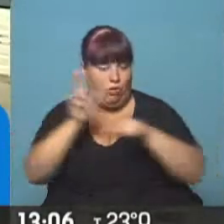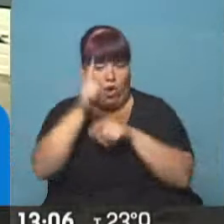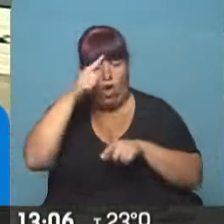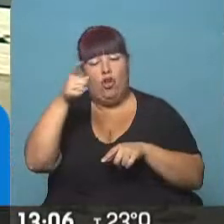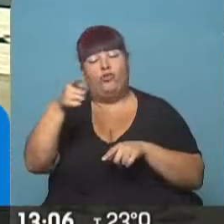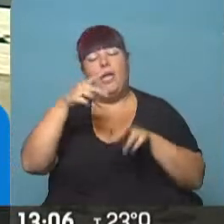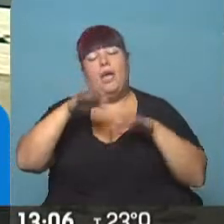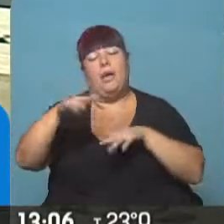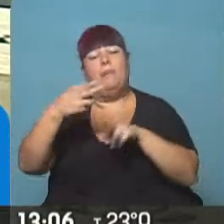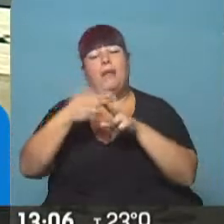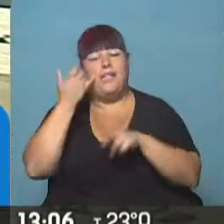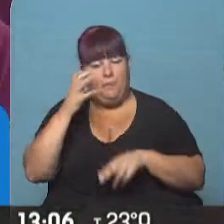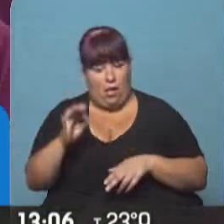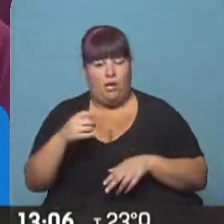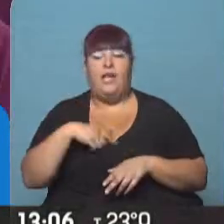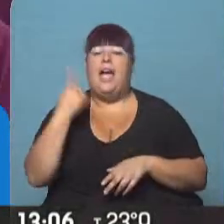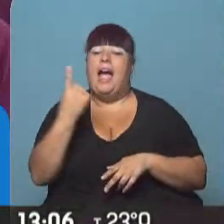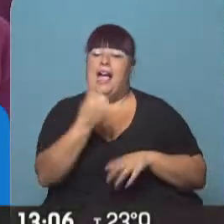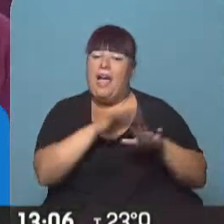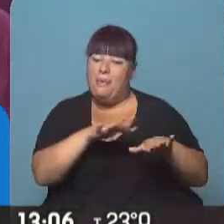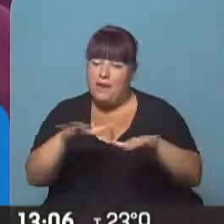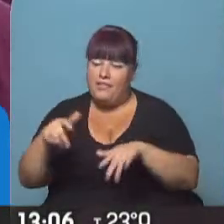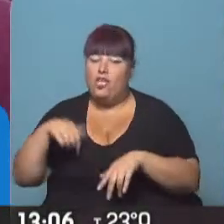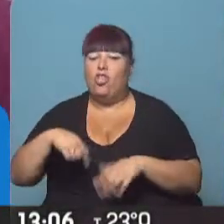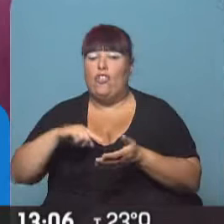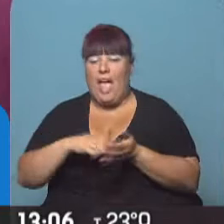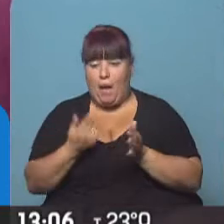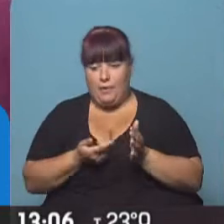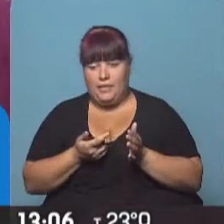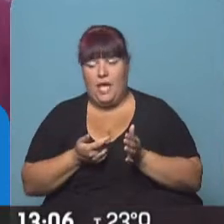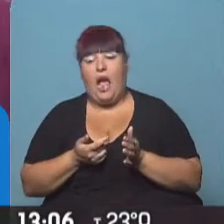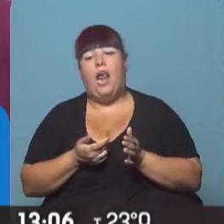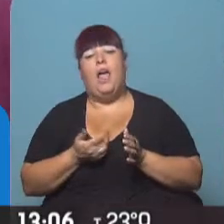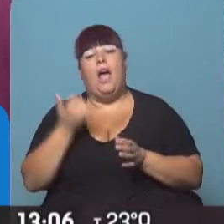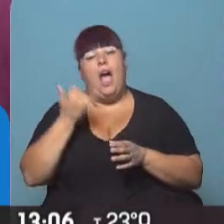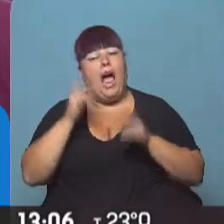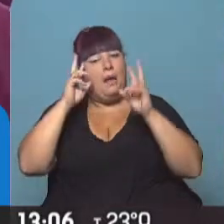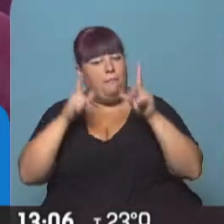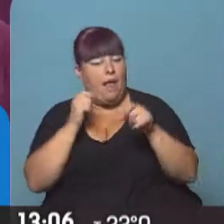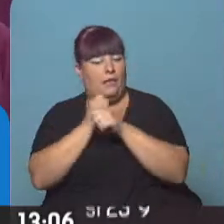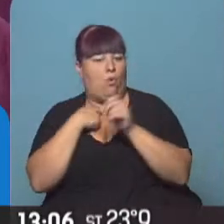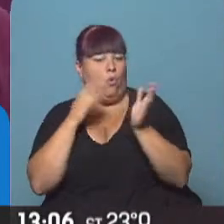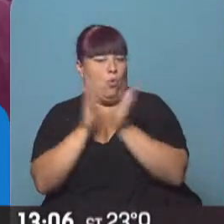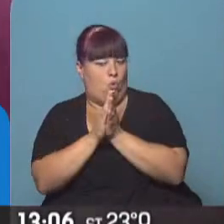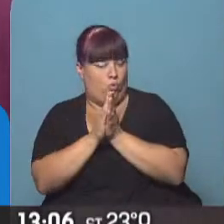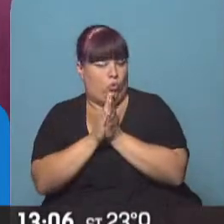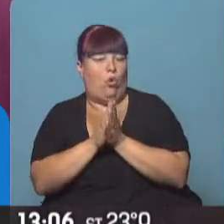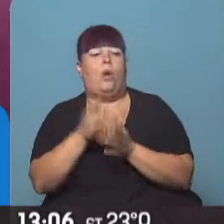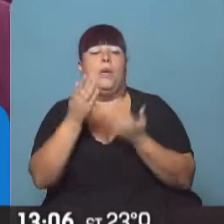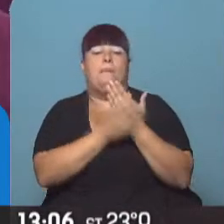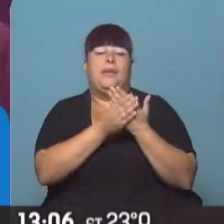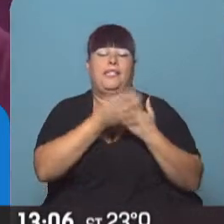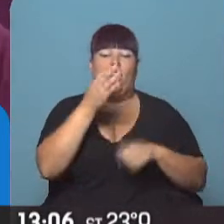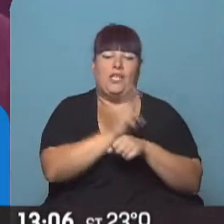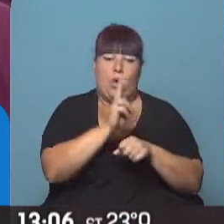Plaza de Mayo. Nosotros, con cada manifestación que hay en la Ciudad de Buenos Aires, tenemos un trabajo conjunto que hacemos desde el Ministerio